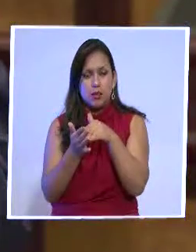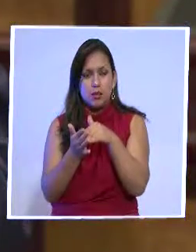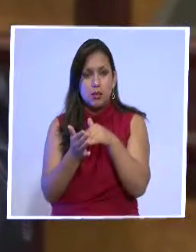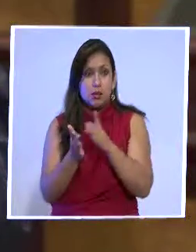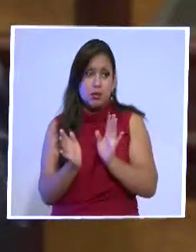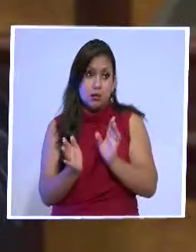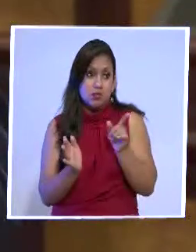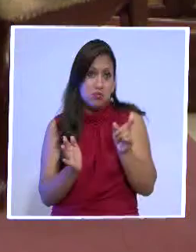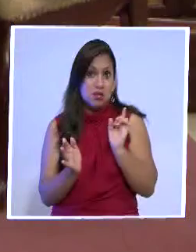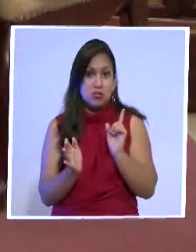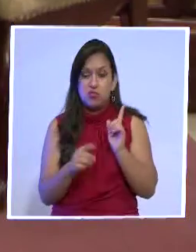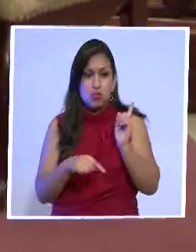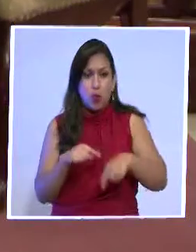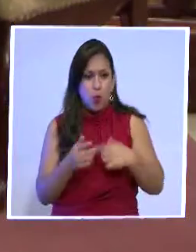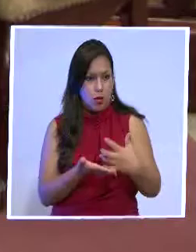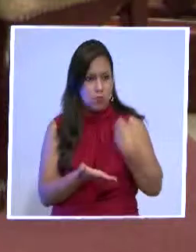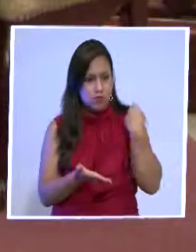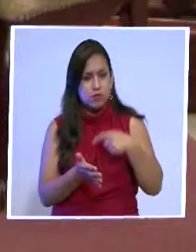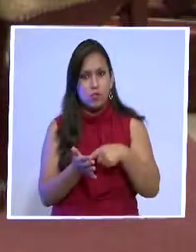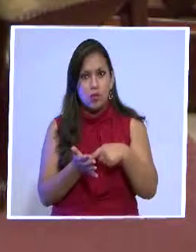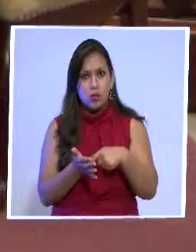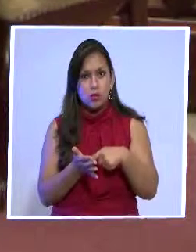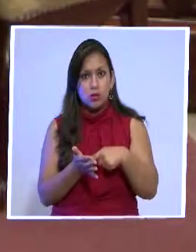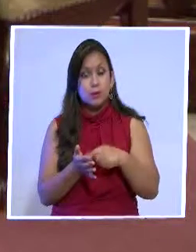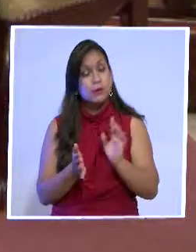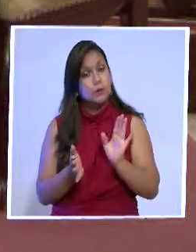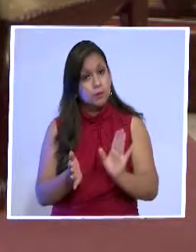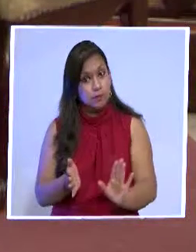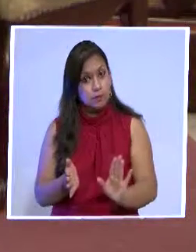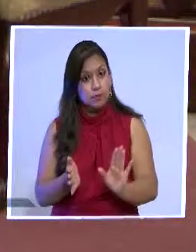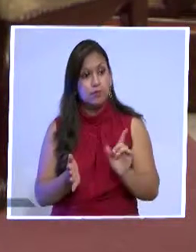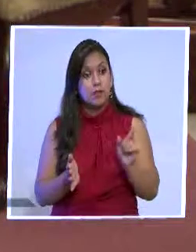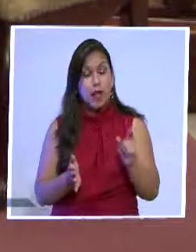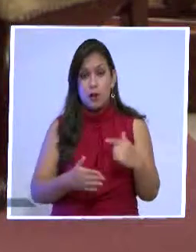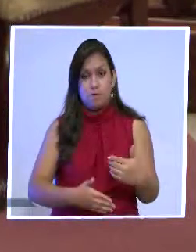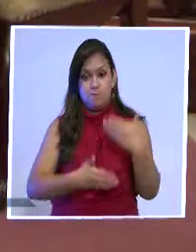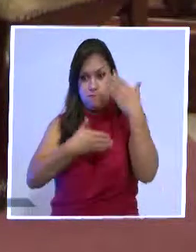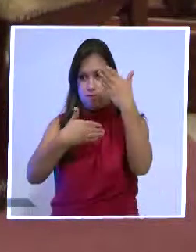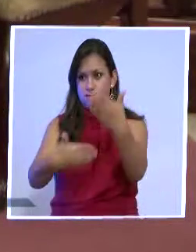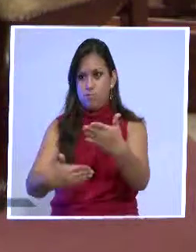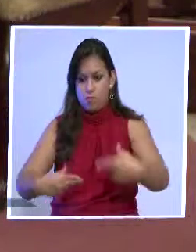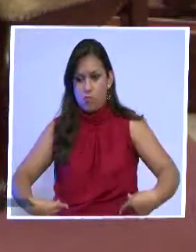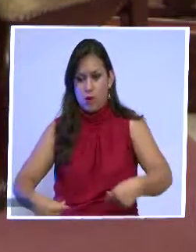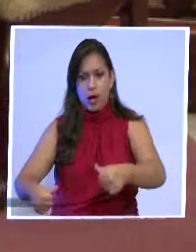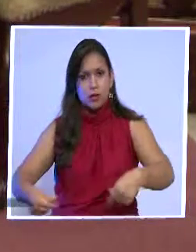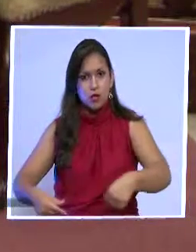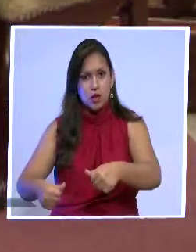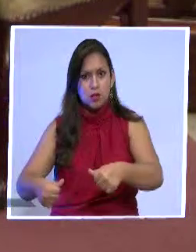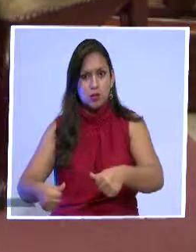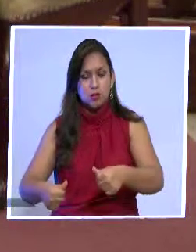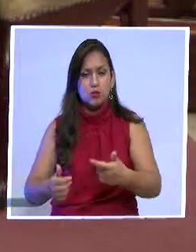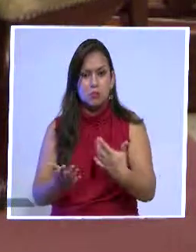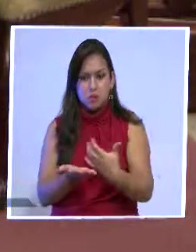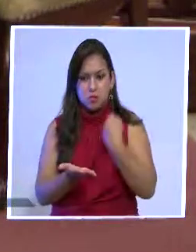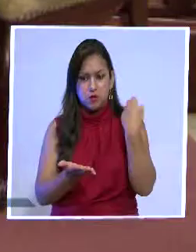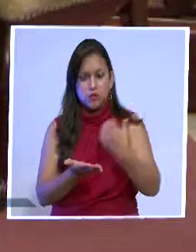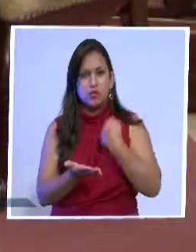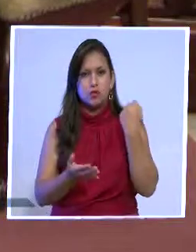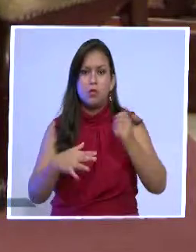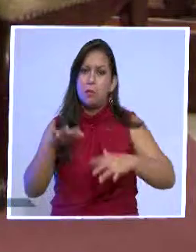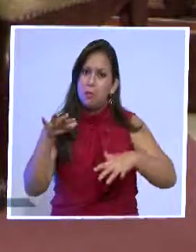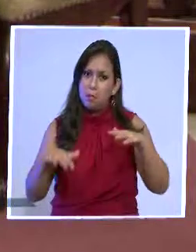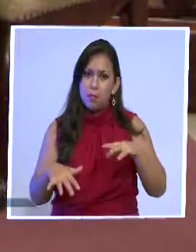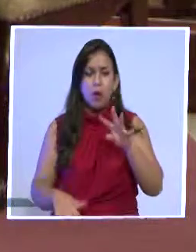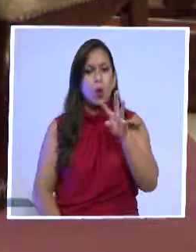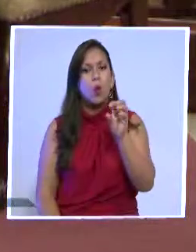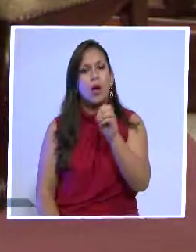empleador en su defecto. Si es que no presentaría la proyección de gastos, tendría que descontarle alrededor de unos 40 dólares mensuales. ¿Qué es el